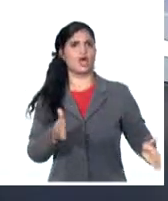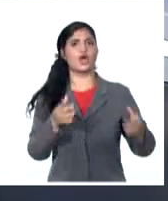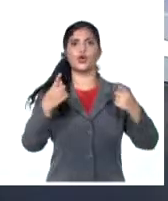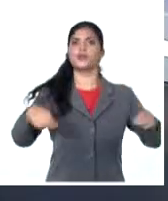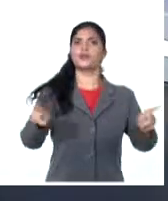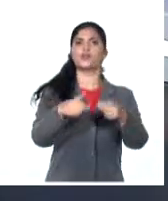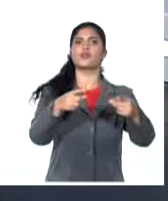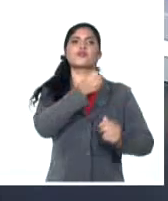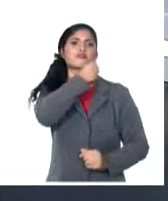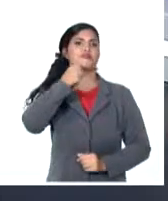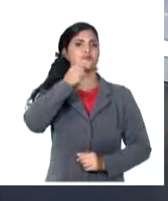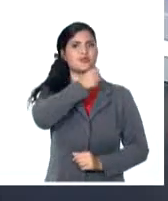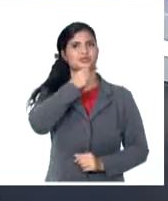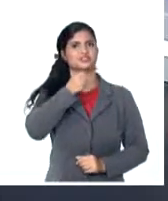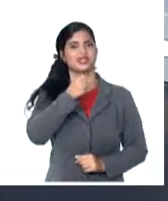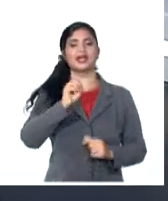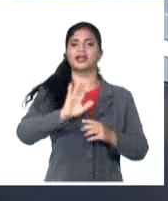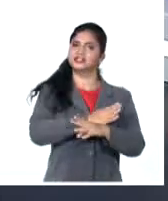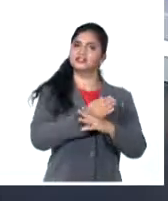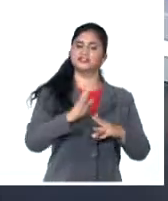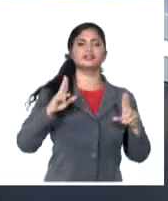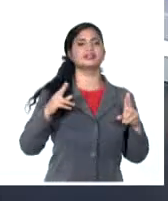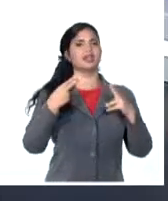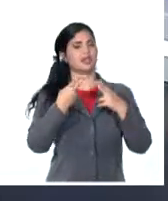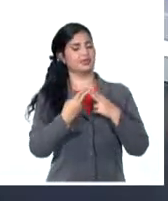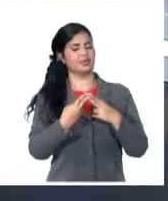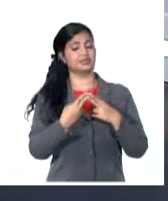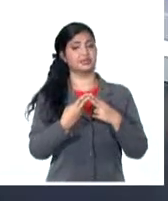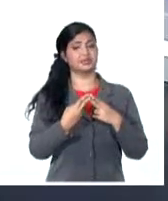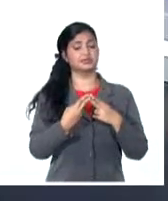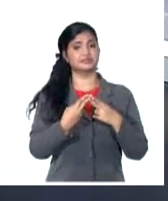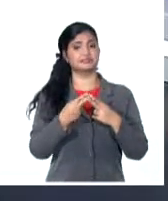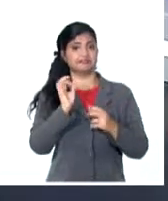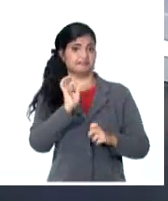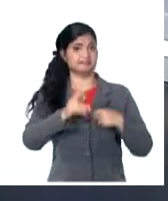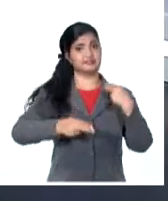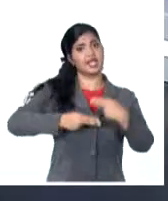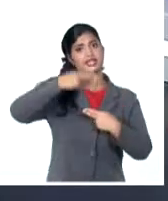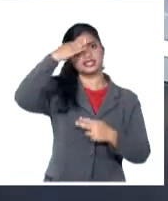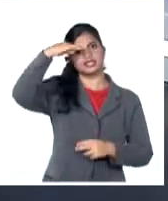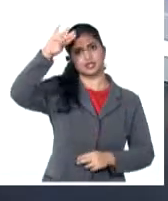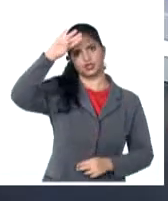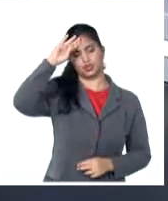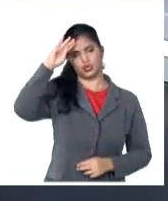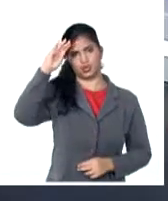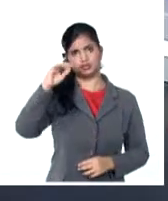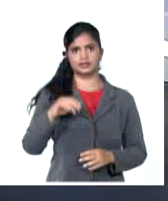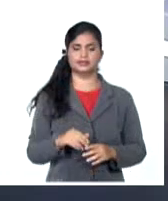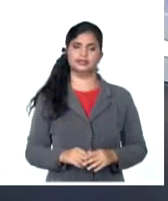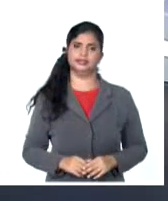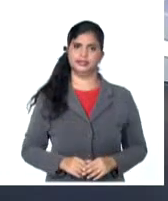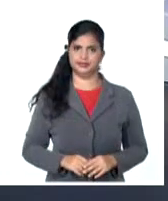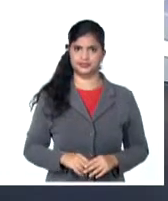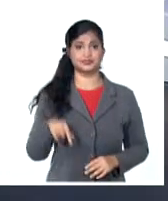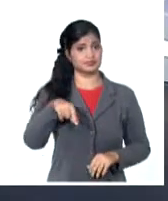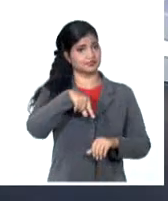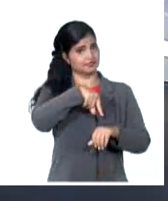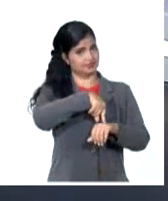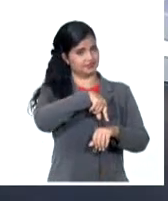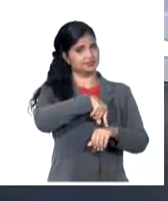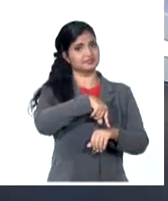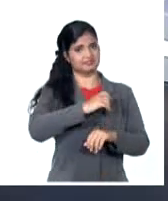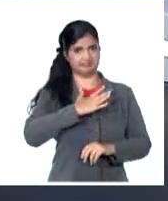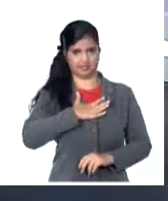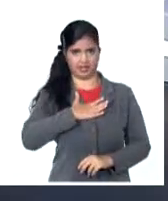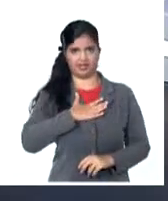es, eventos vinculados con esta expresión tan cubana que se encuentran desarrollándose en estos momentos en nuestro país,